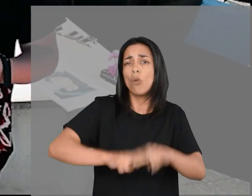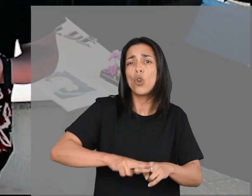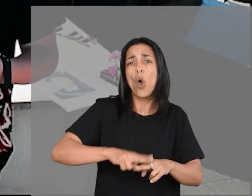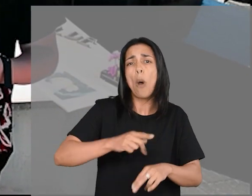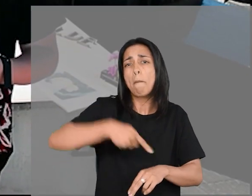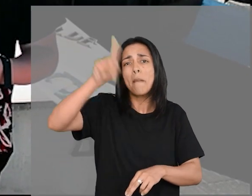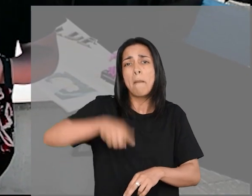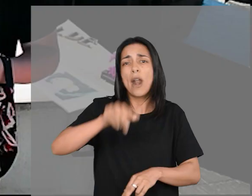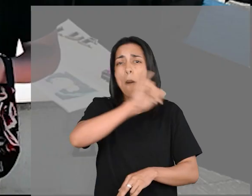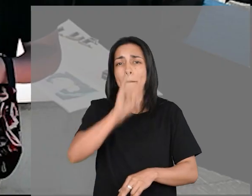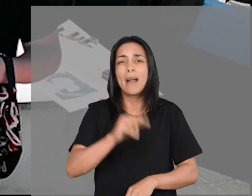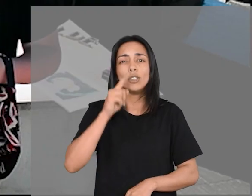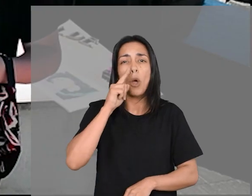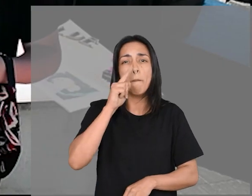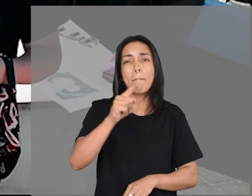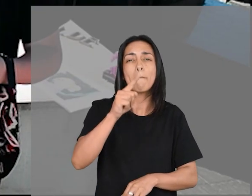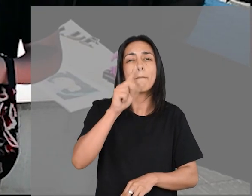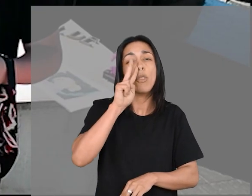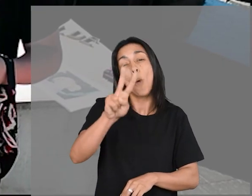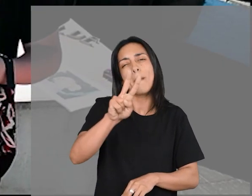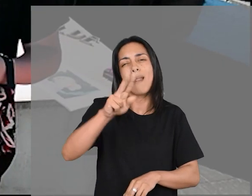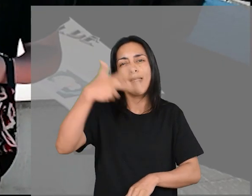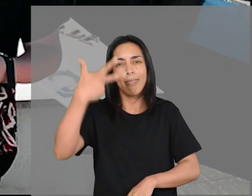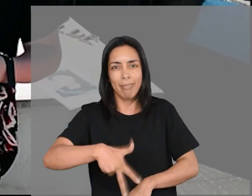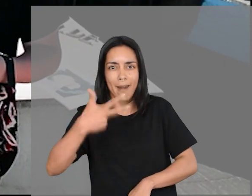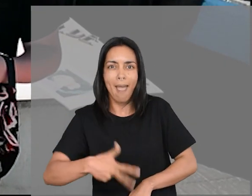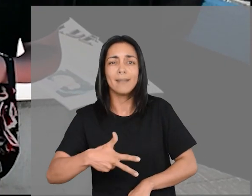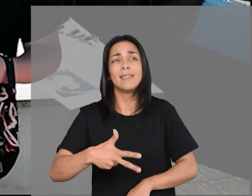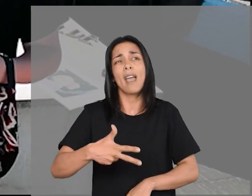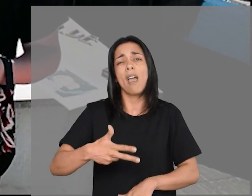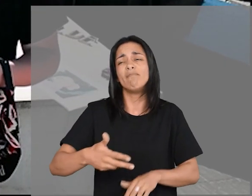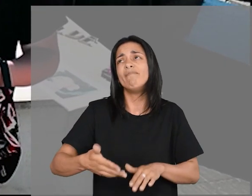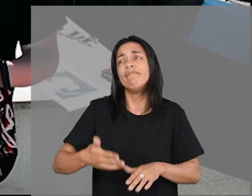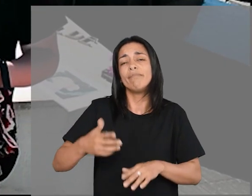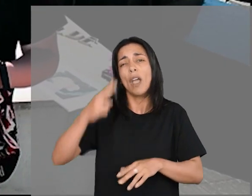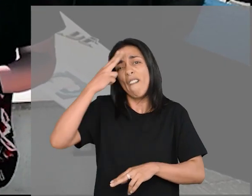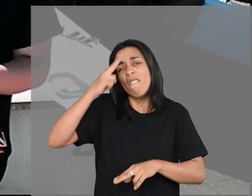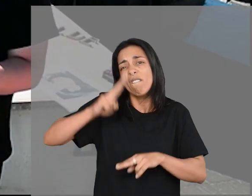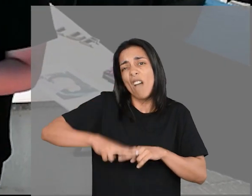marzo de 2013 a causa de una dolencia cardíaca.